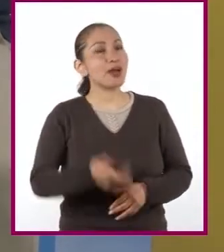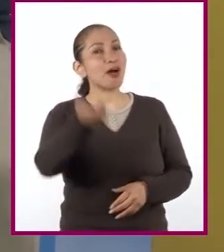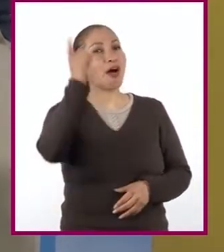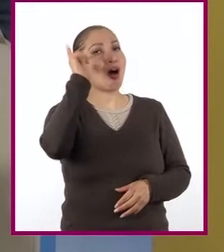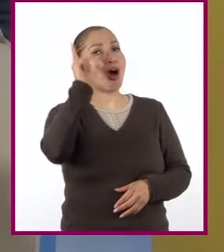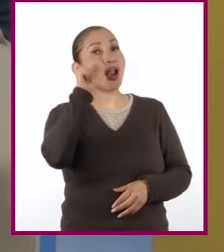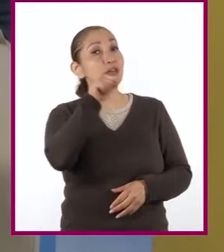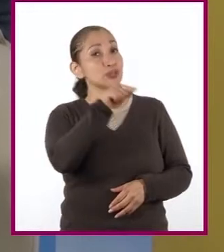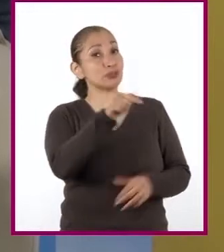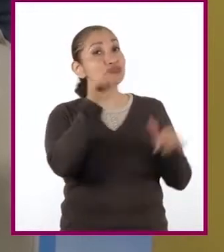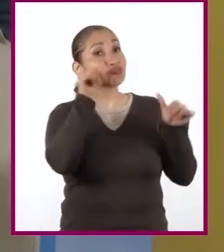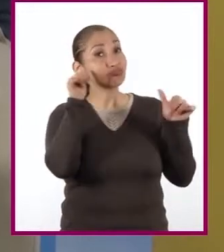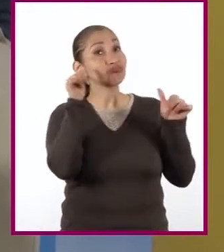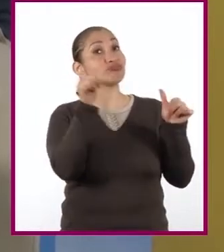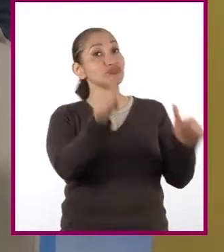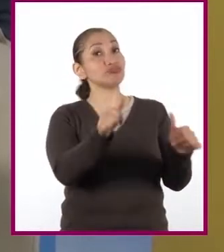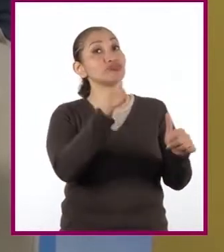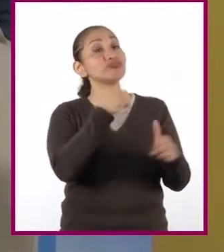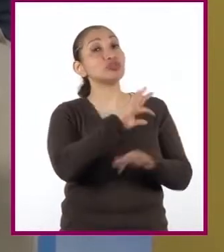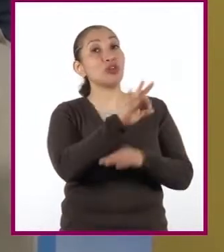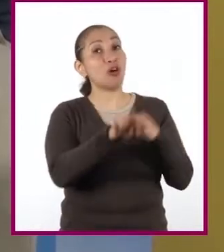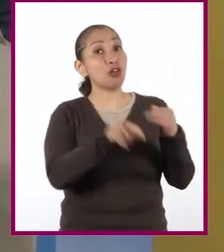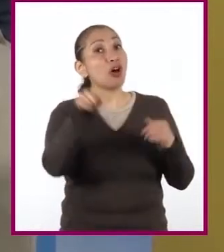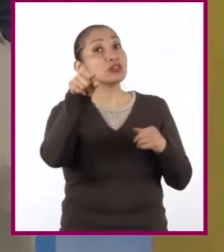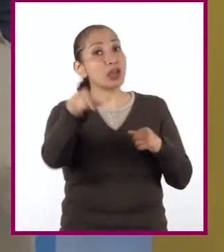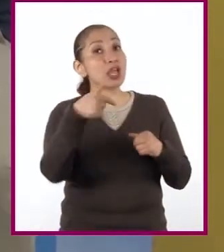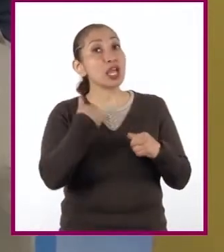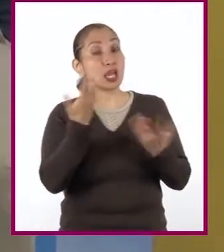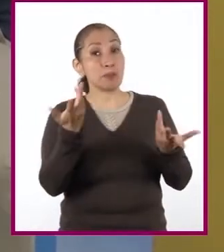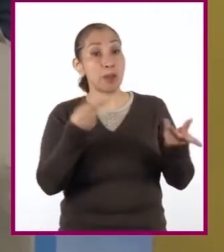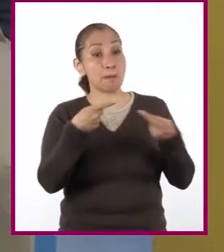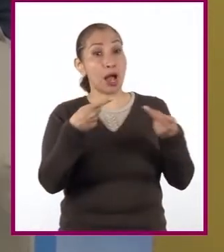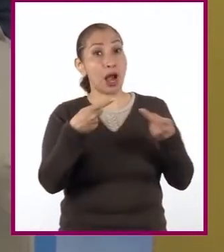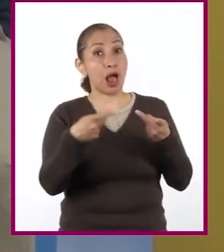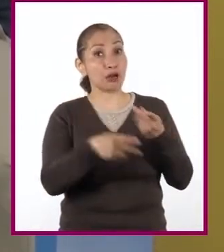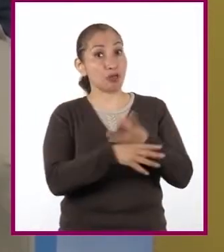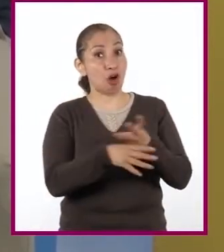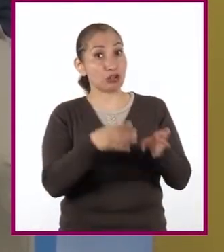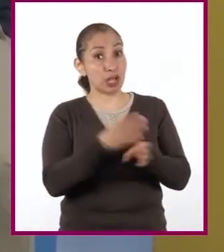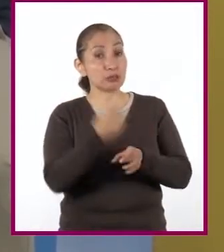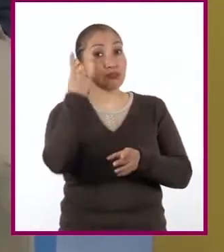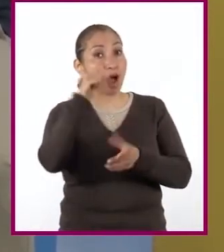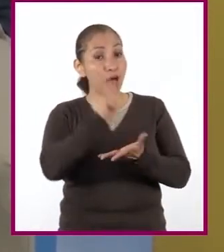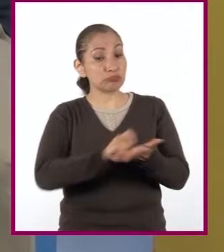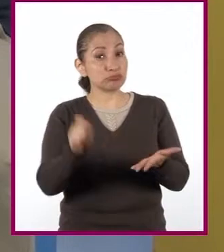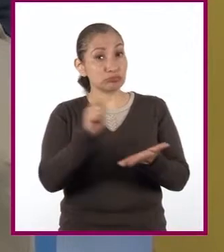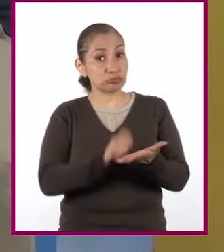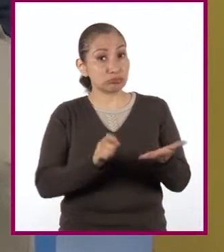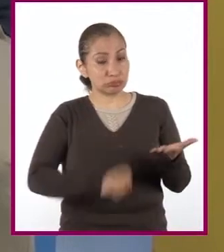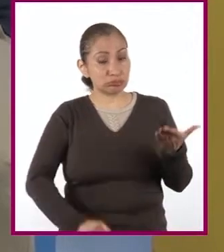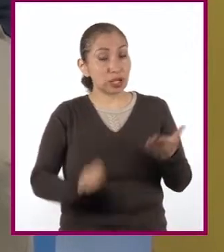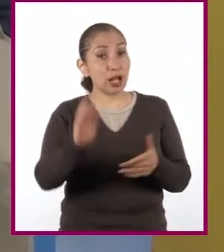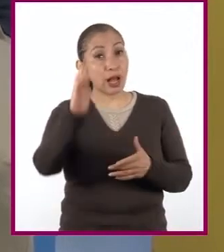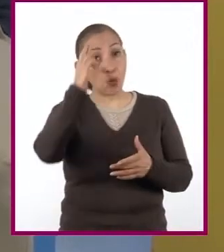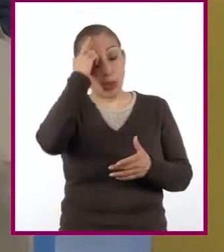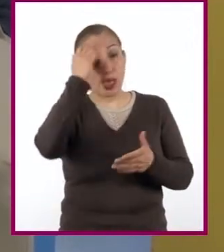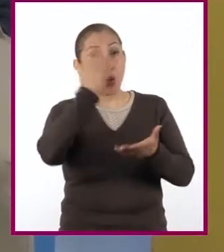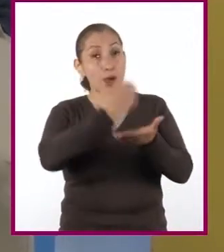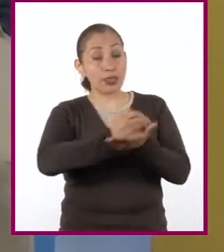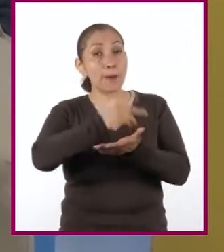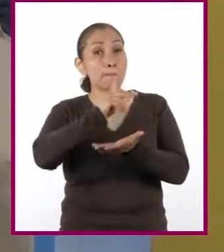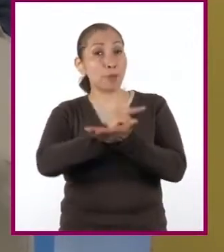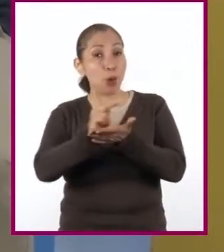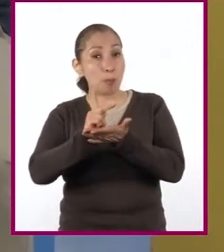Esperamos que estén muy atentas y atentos y que dispongan de sus materiales para tomar notas. Recuerden tener su cuaderno,